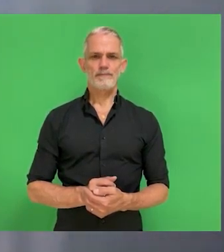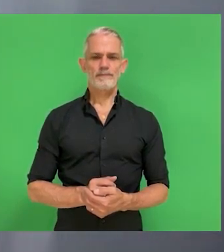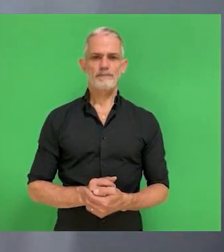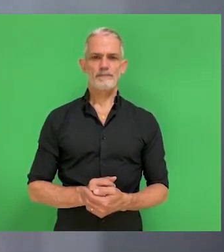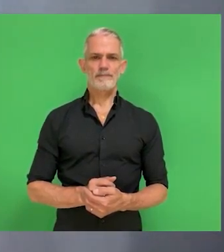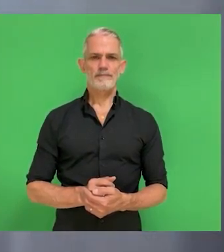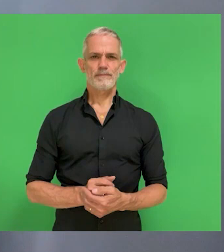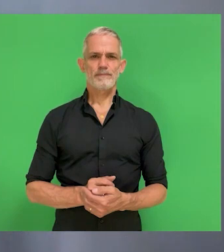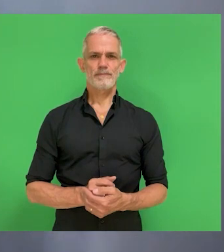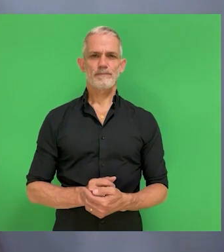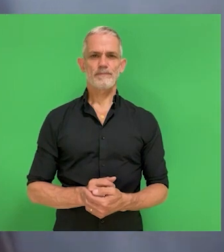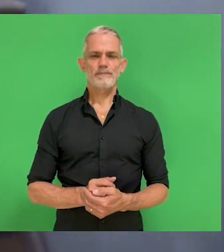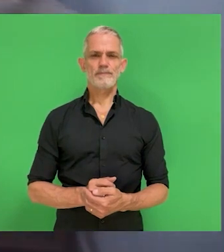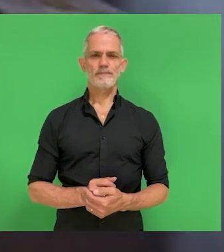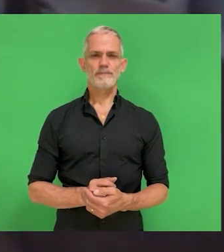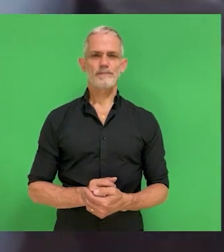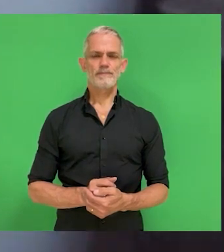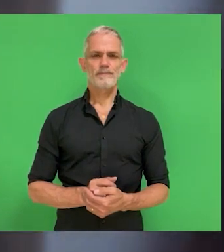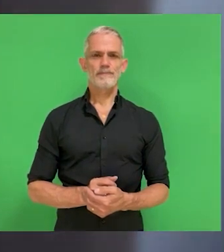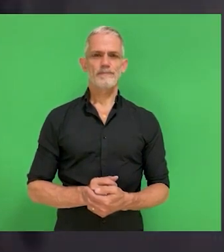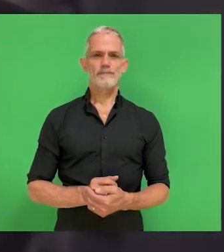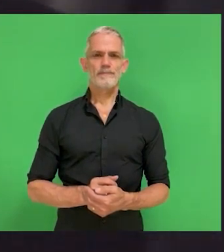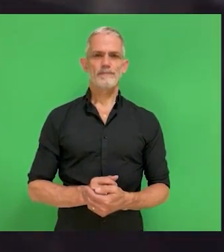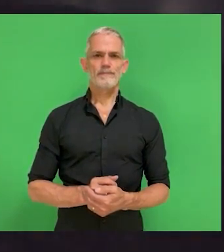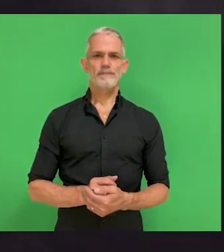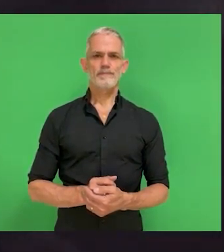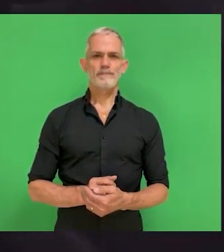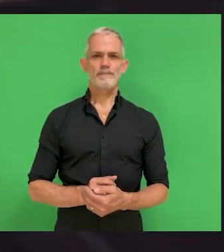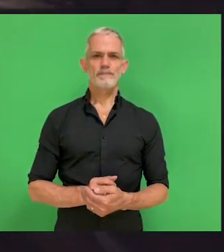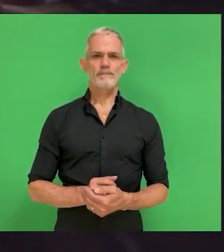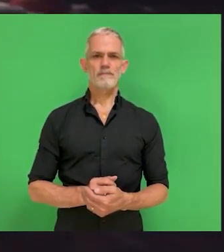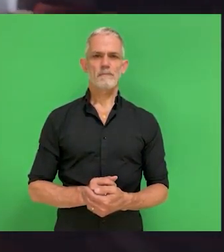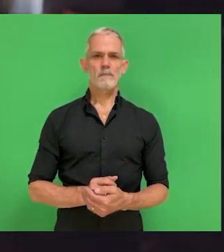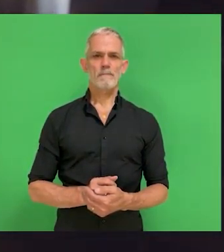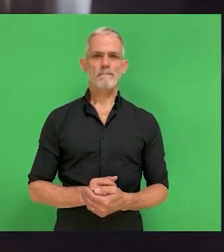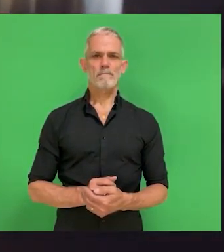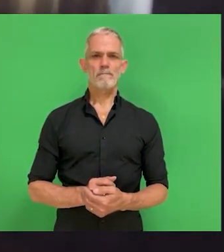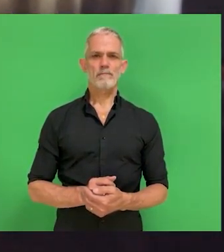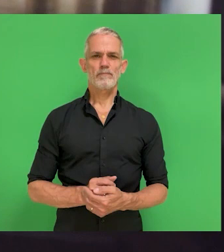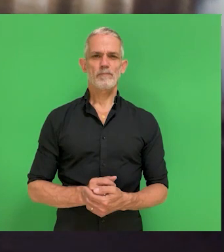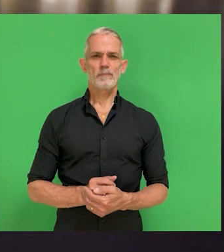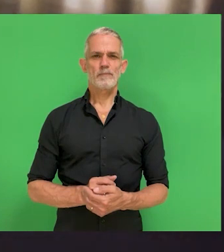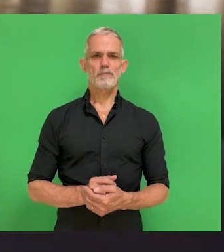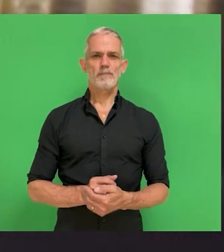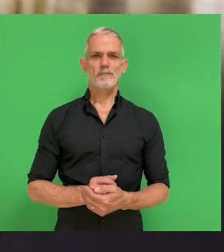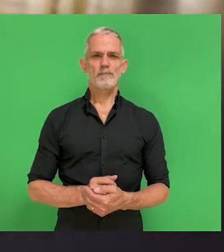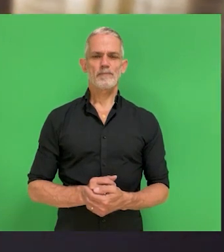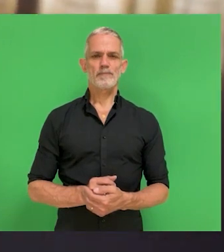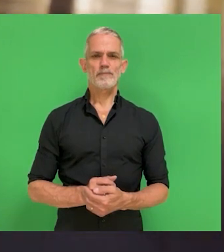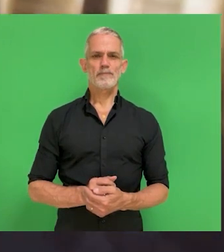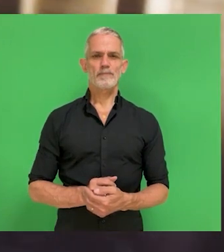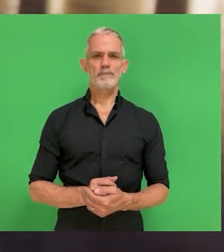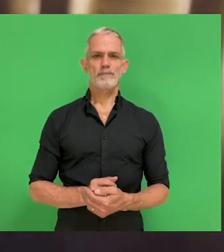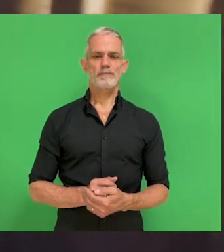Finalmente llega a un dormitorio. Las persianas están entornadas. De las puertas del placar cuelgan muñecos de